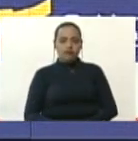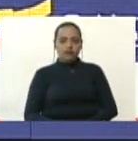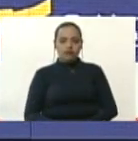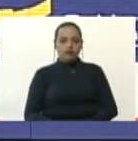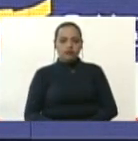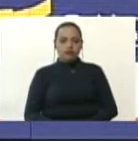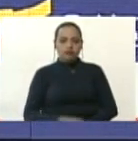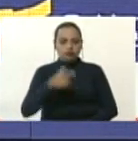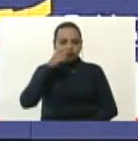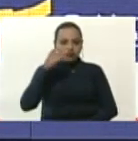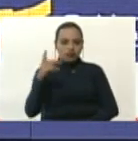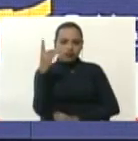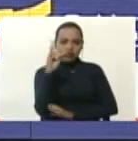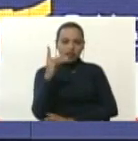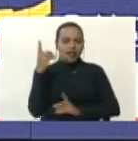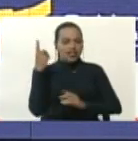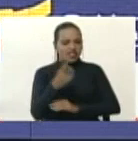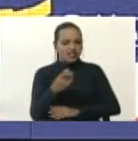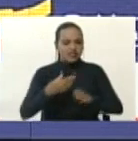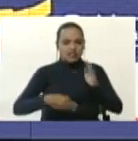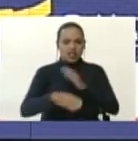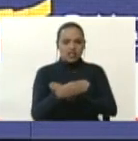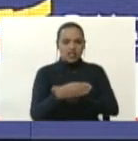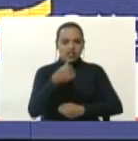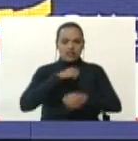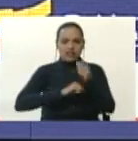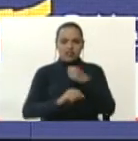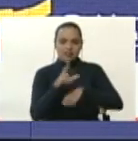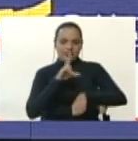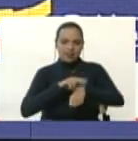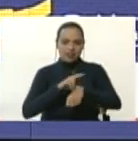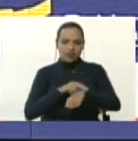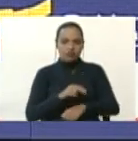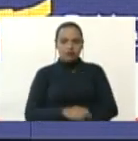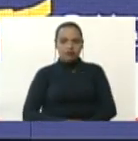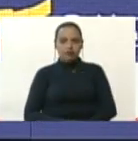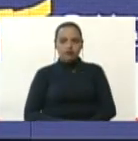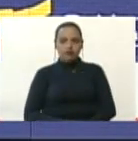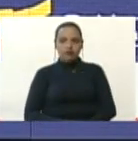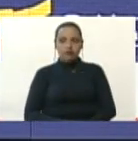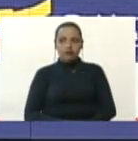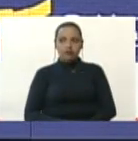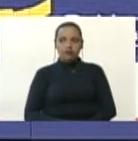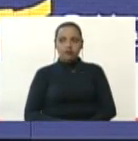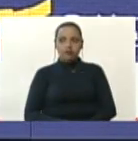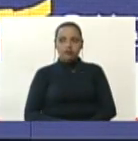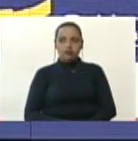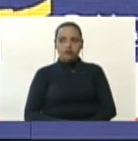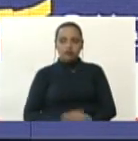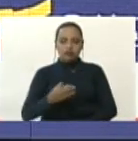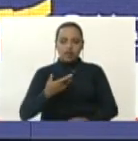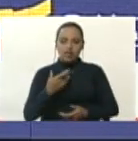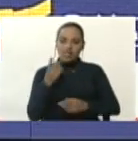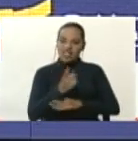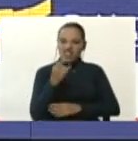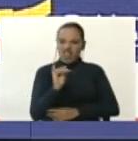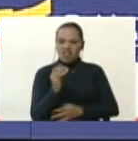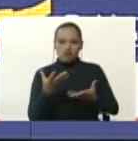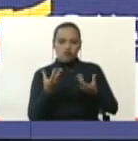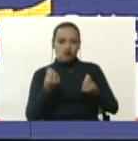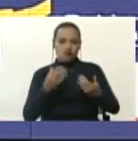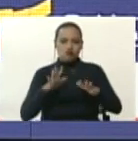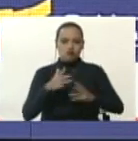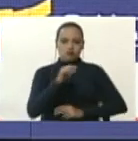Y el pueblo de Bolivia debe salir a defender a sus médicos y a sus médicas. Hay que ser bien cobarde para ordenar perseguir